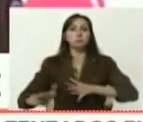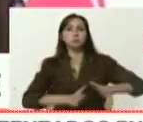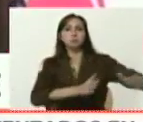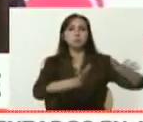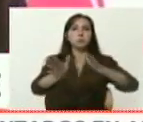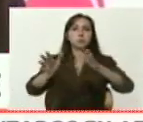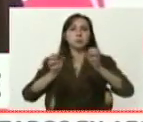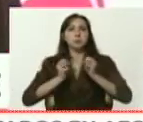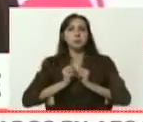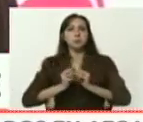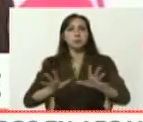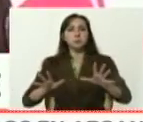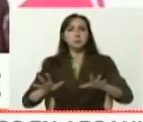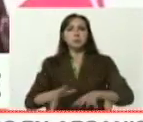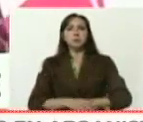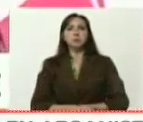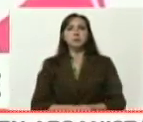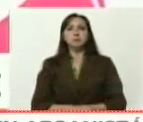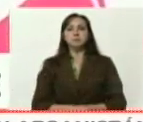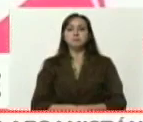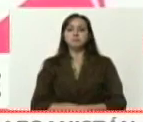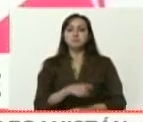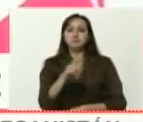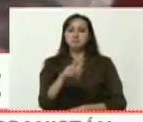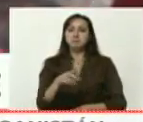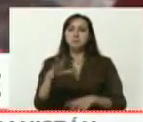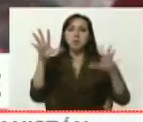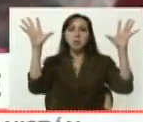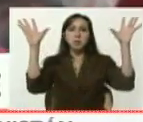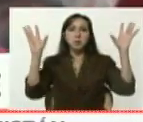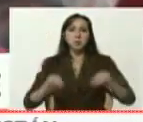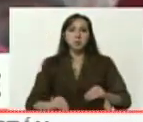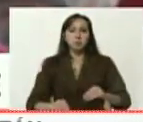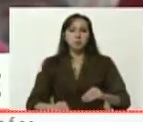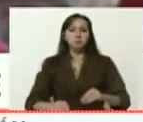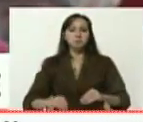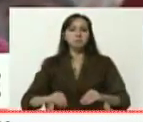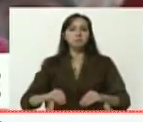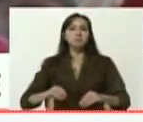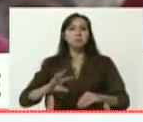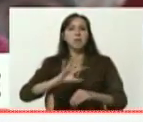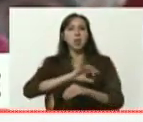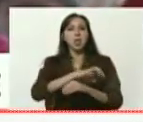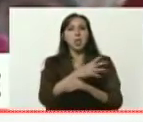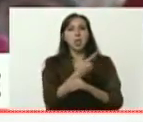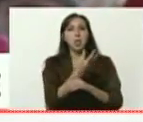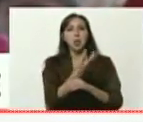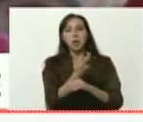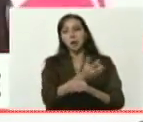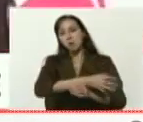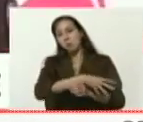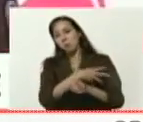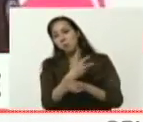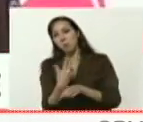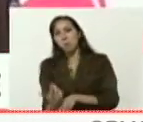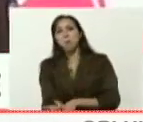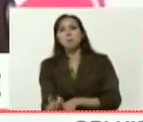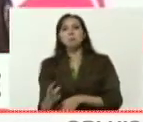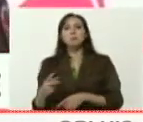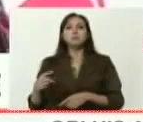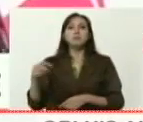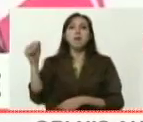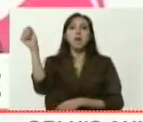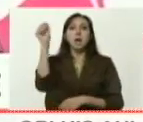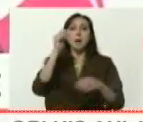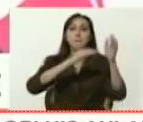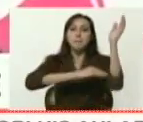El mismo fue extinguido por la traición y la antorcha sagrada cayó nuevamente en el campanario de San